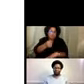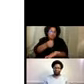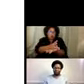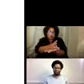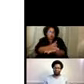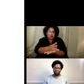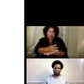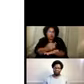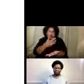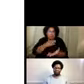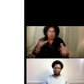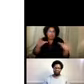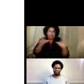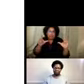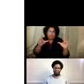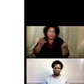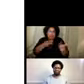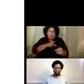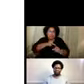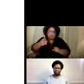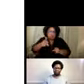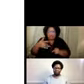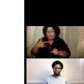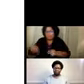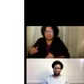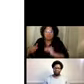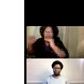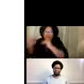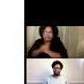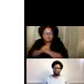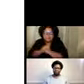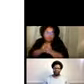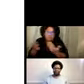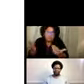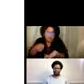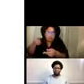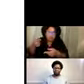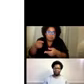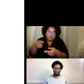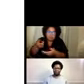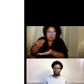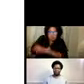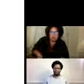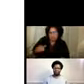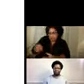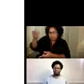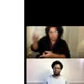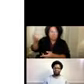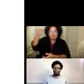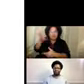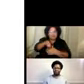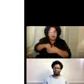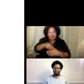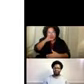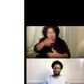calidad de trabajadores sociales. De hecho, yo tengo profesión de trabajadores sociales. Yo diría que al